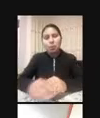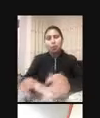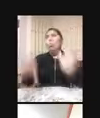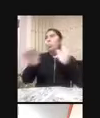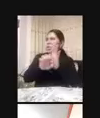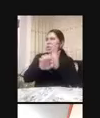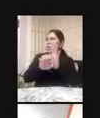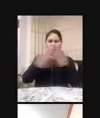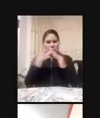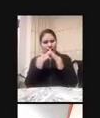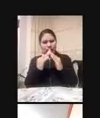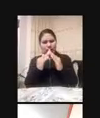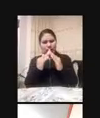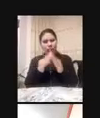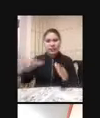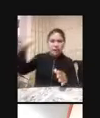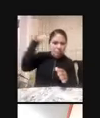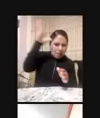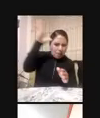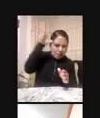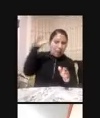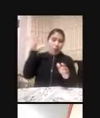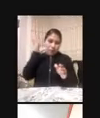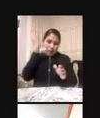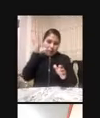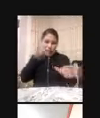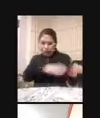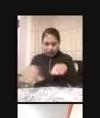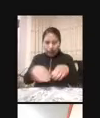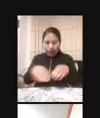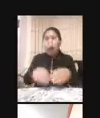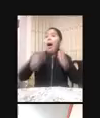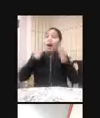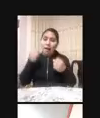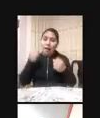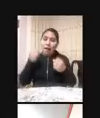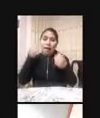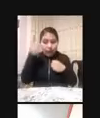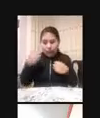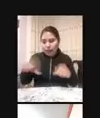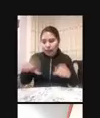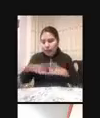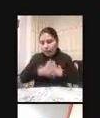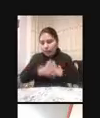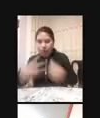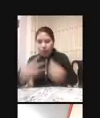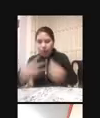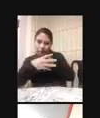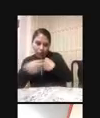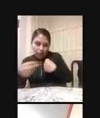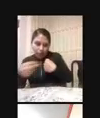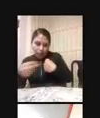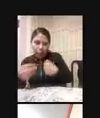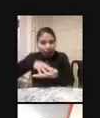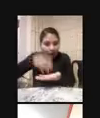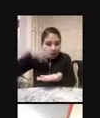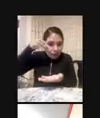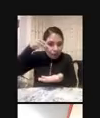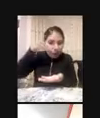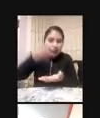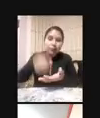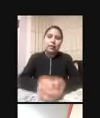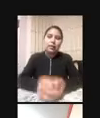es importante trabajar estas neuronas espejo. Es muy importante conocer al niño sobre su realidad